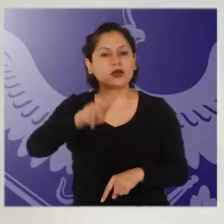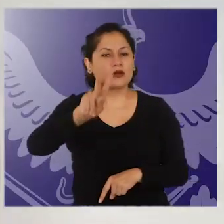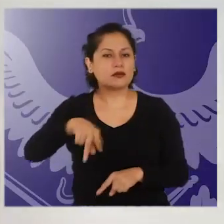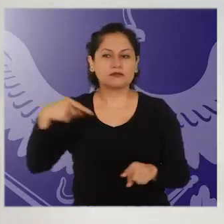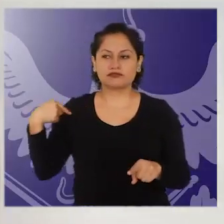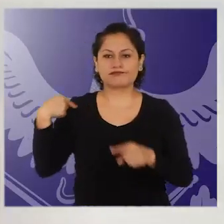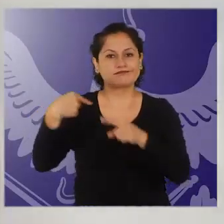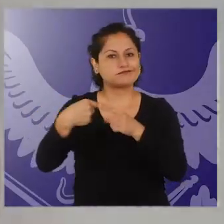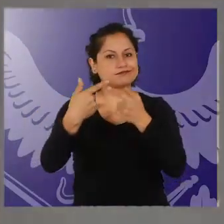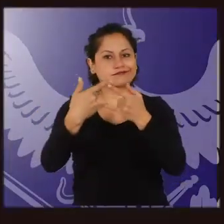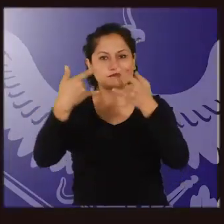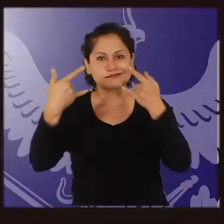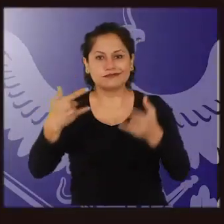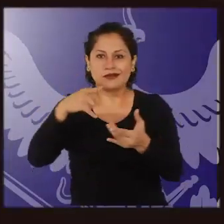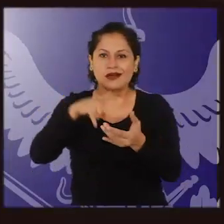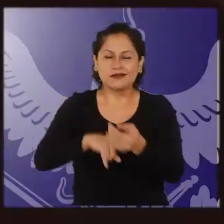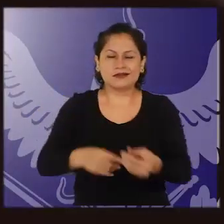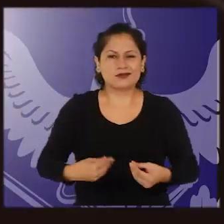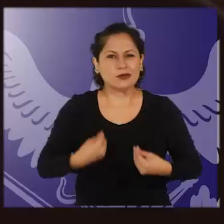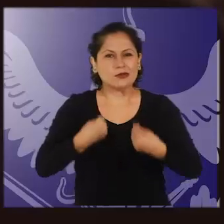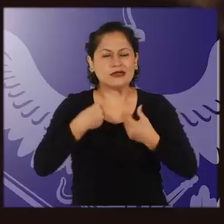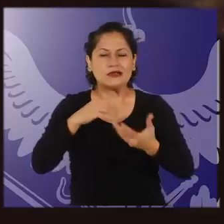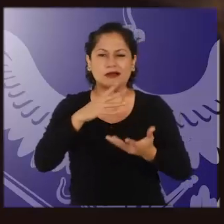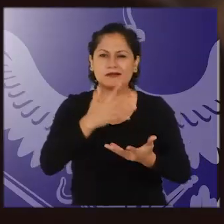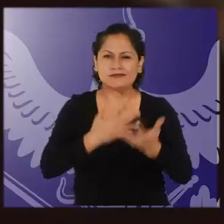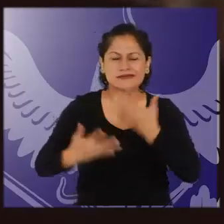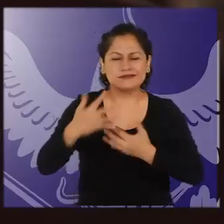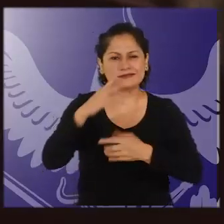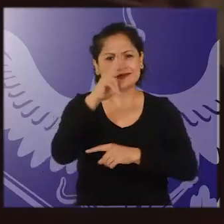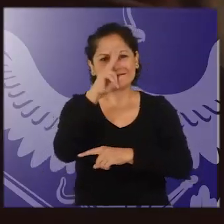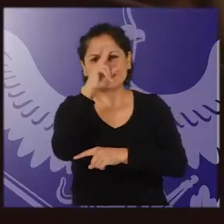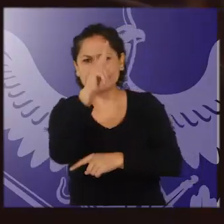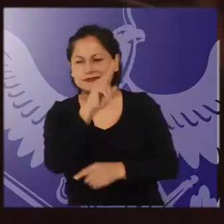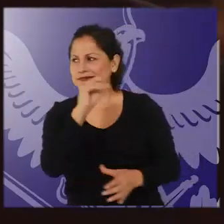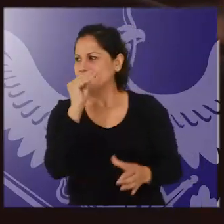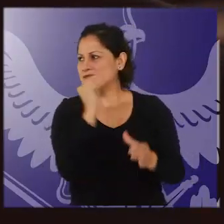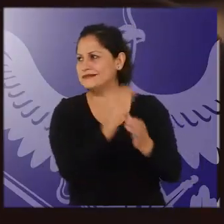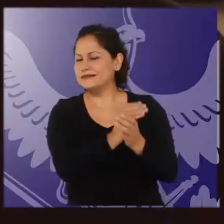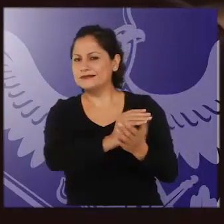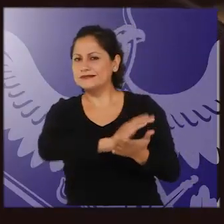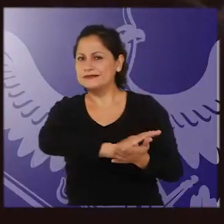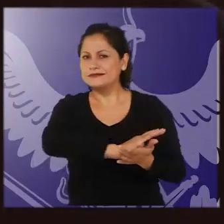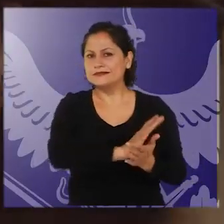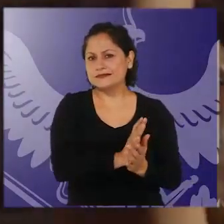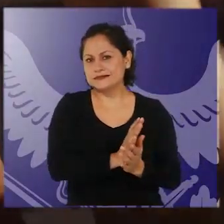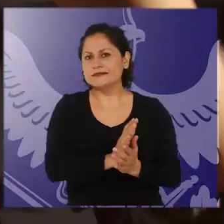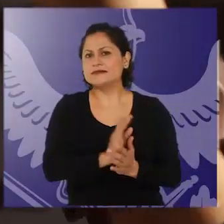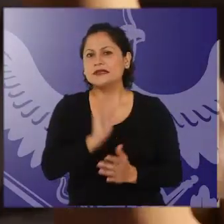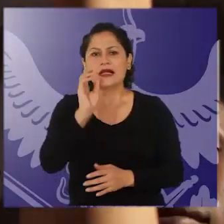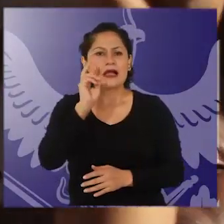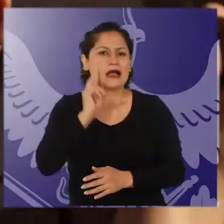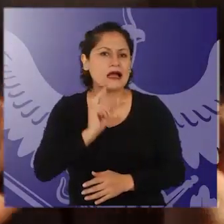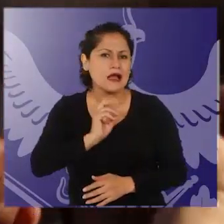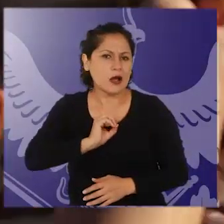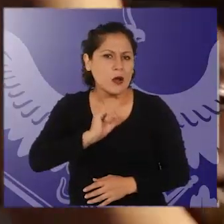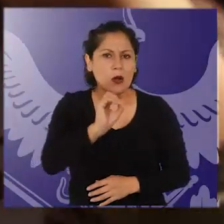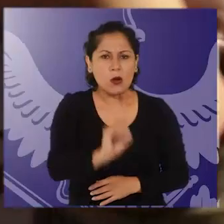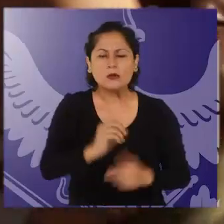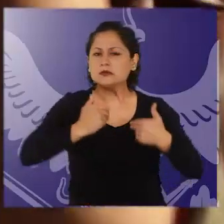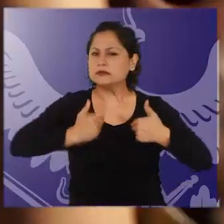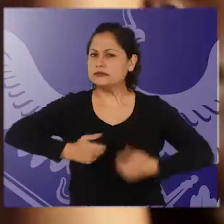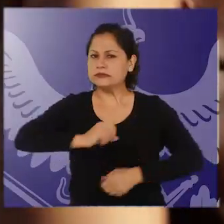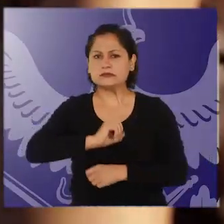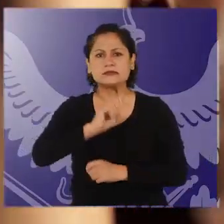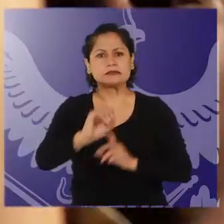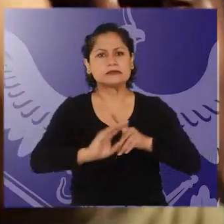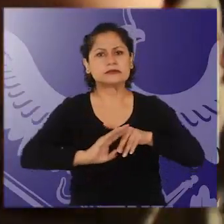embargo, históricamente han tenido que enfrentar violencia, invisibilización, desigualdad, discriminación,